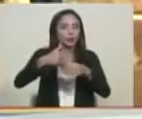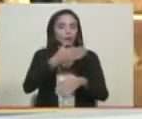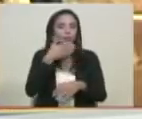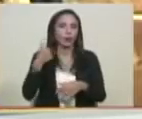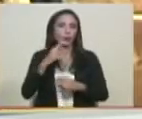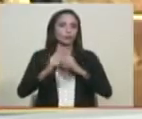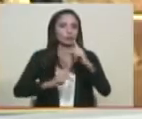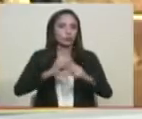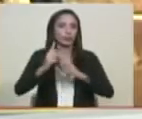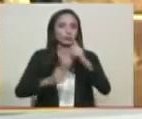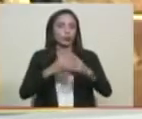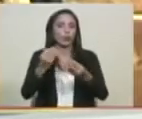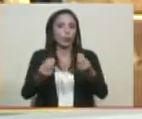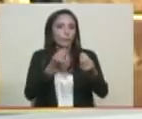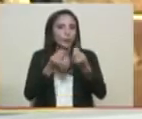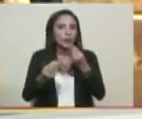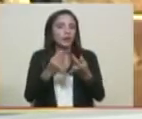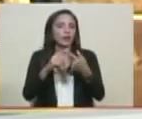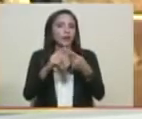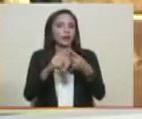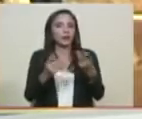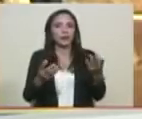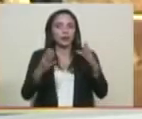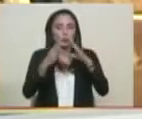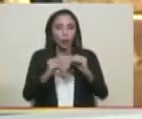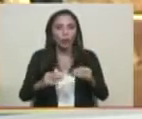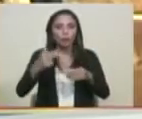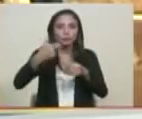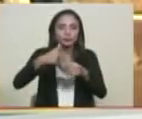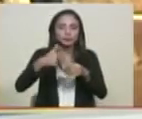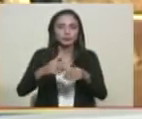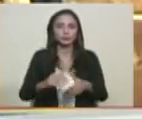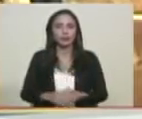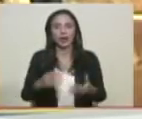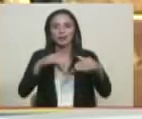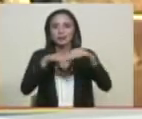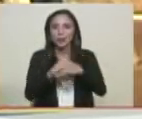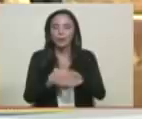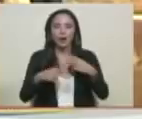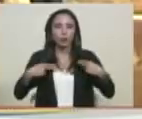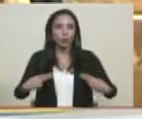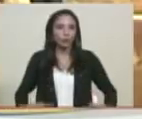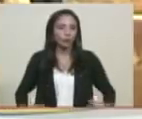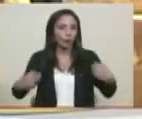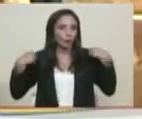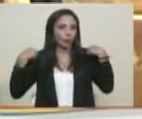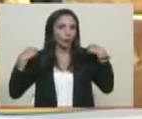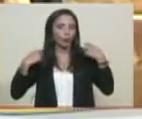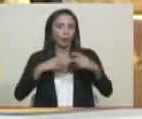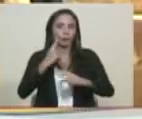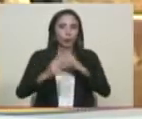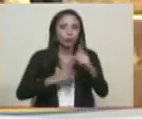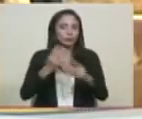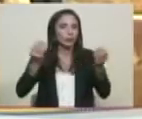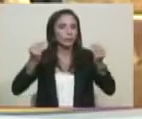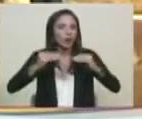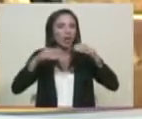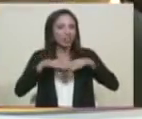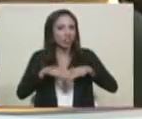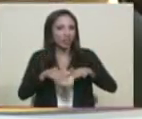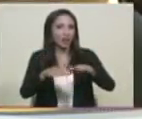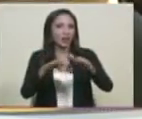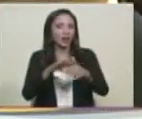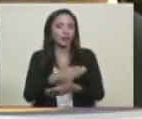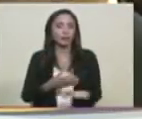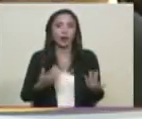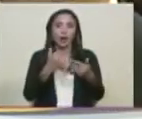es producir más alimentos, es producir más calzados, más vestidos, es producir